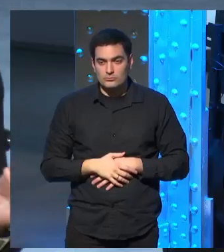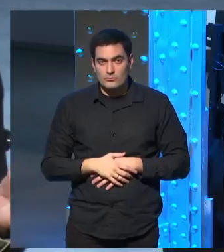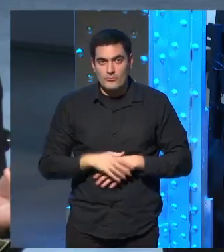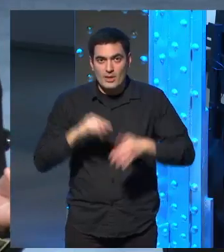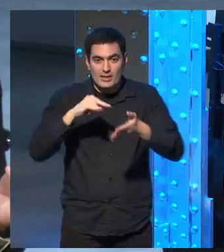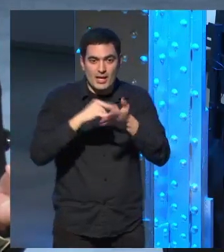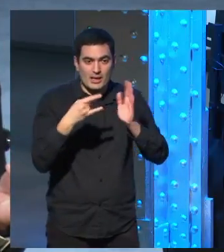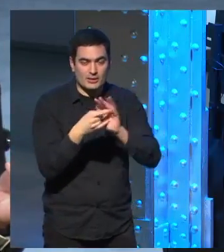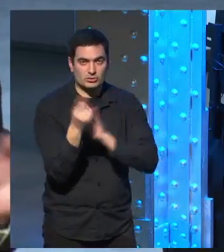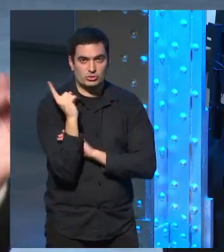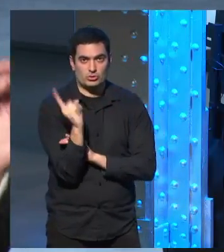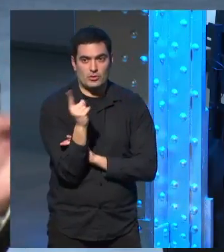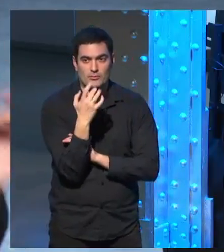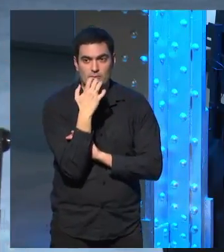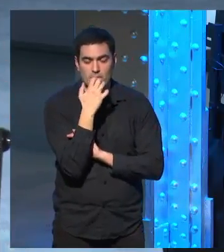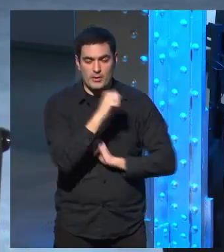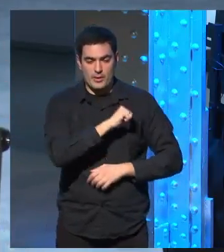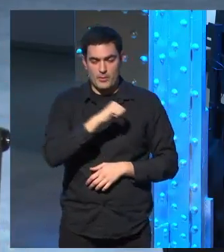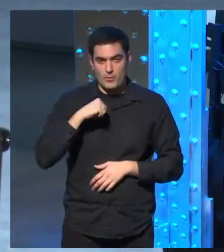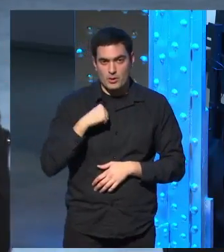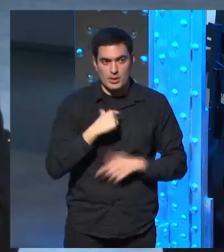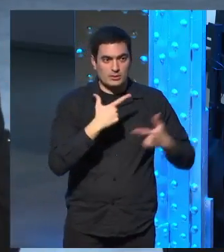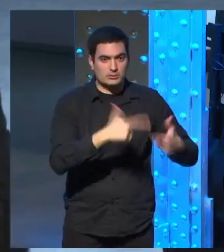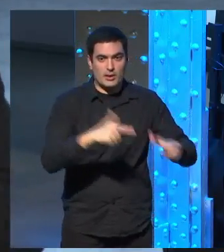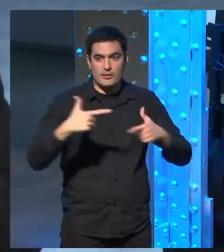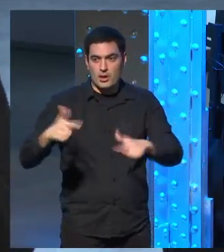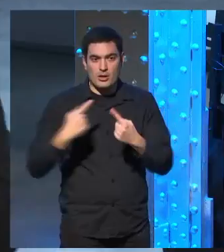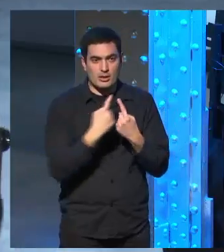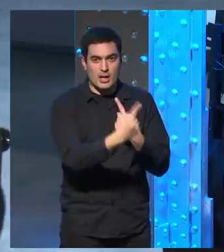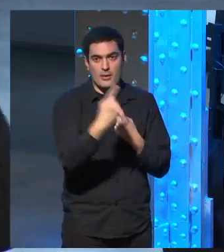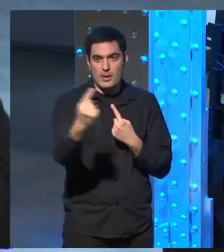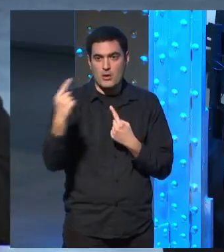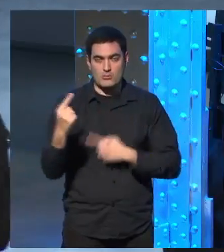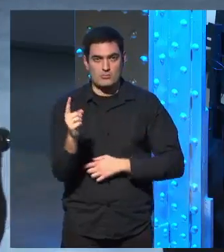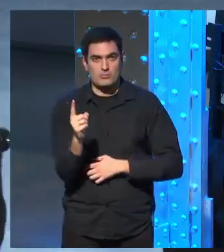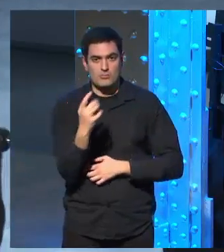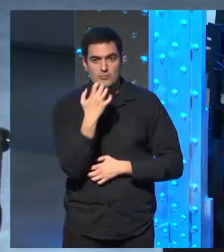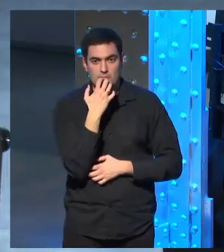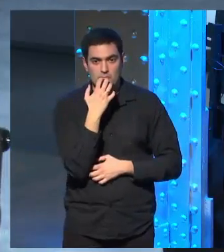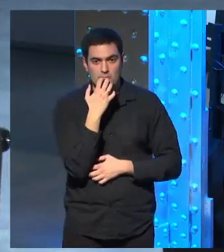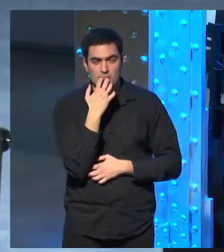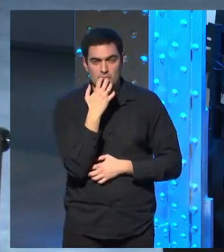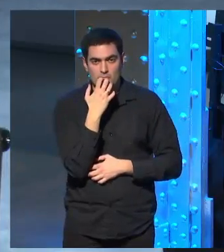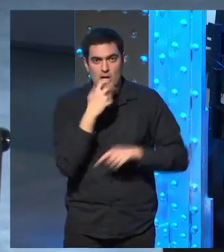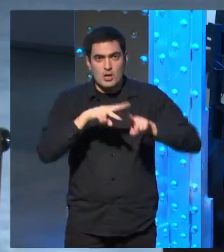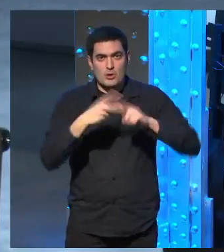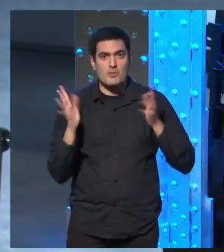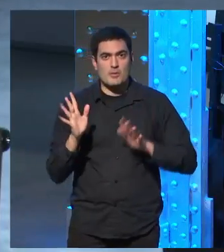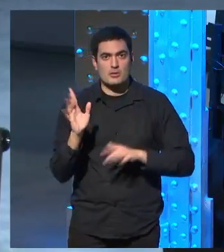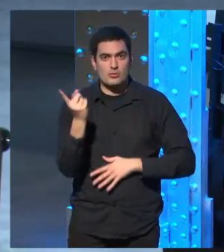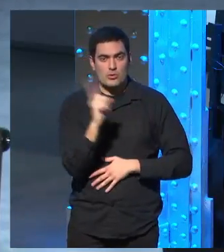técnicas tanto individuales de cada sección, cada instrumento, como las de la orquesta como instrumento, sino